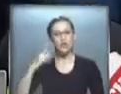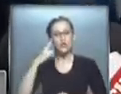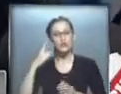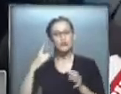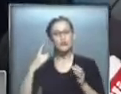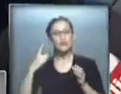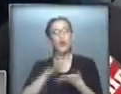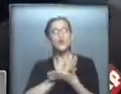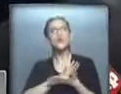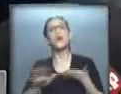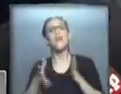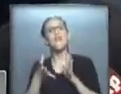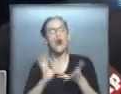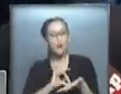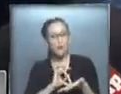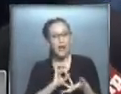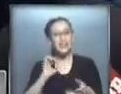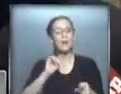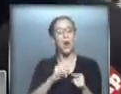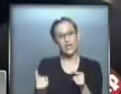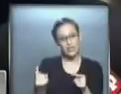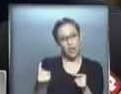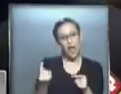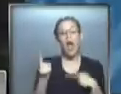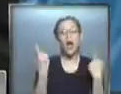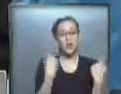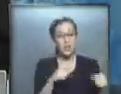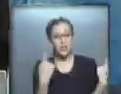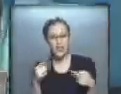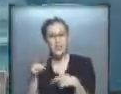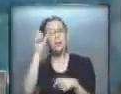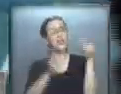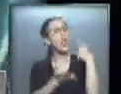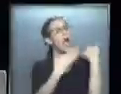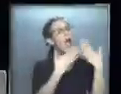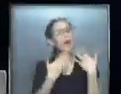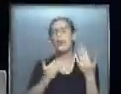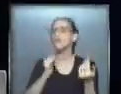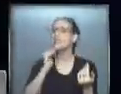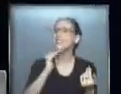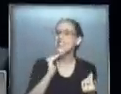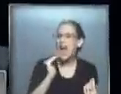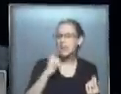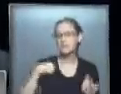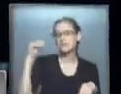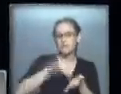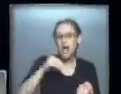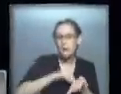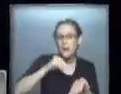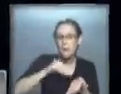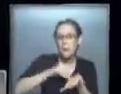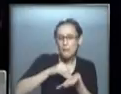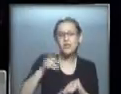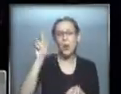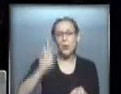más justo donde la diversidad de voces de mensajes va a poblar y va a construir una